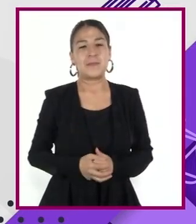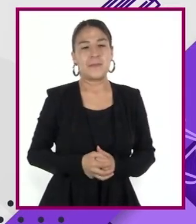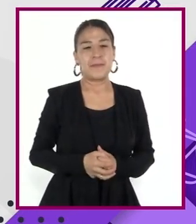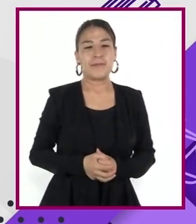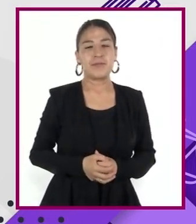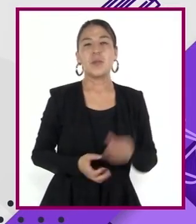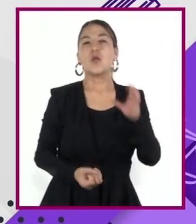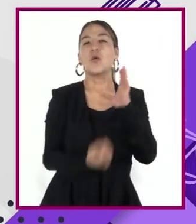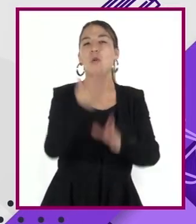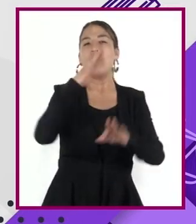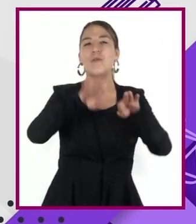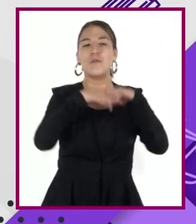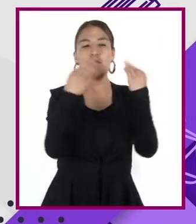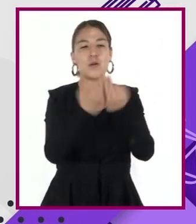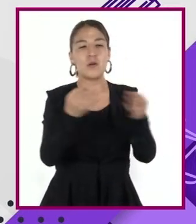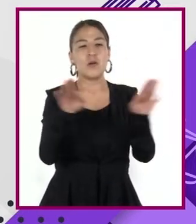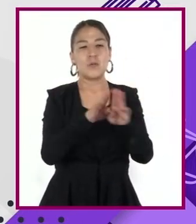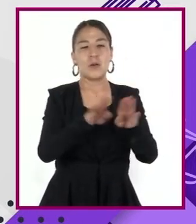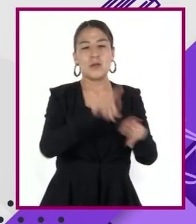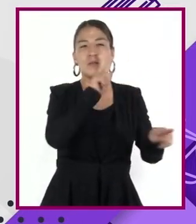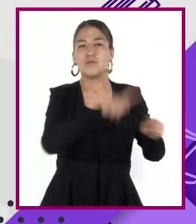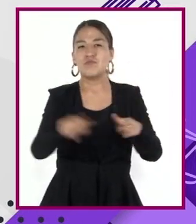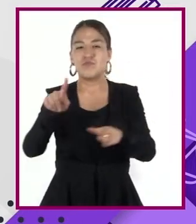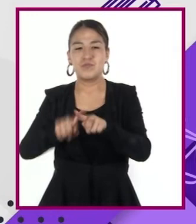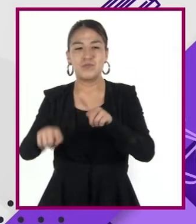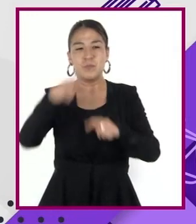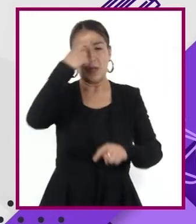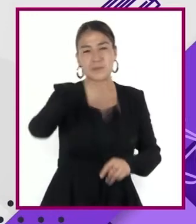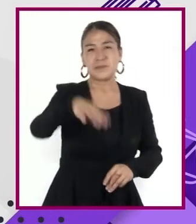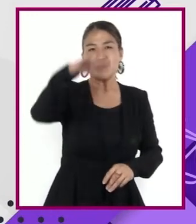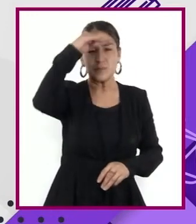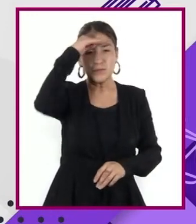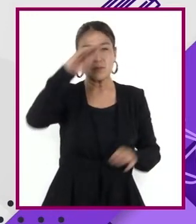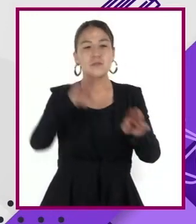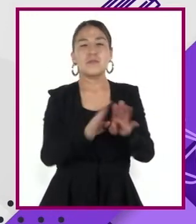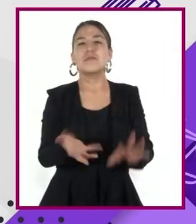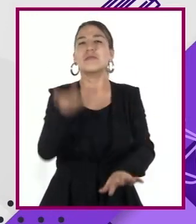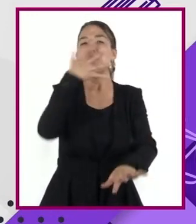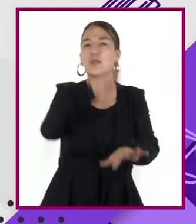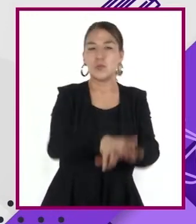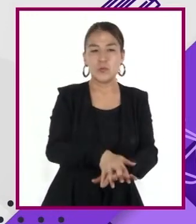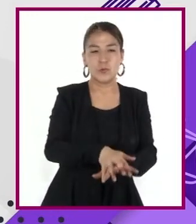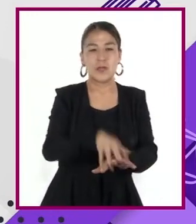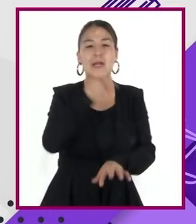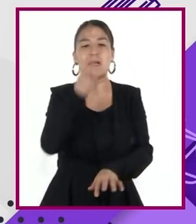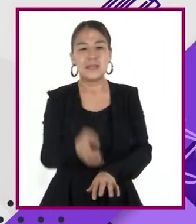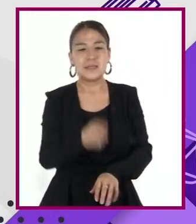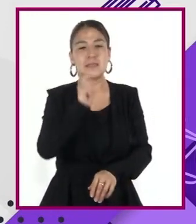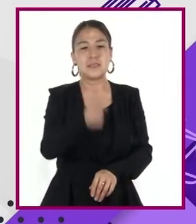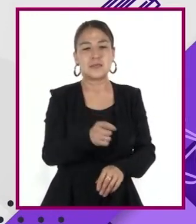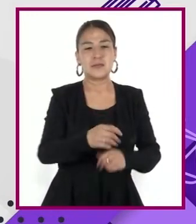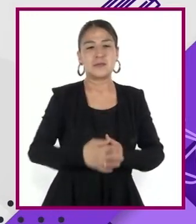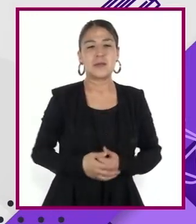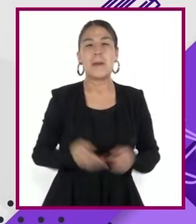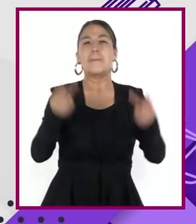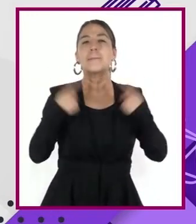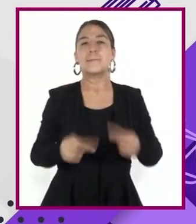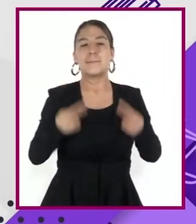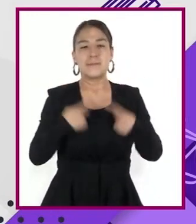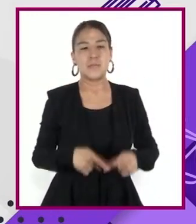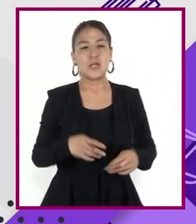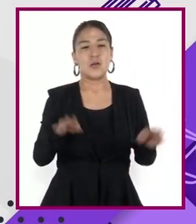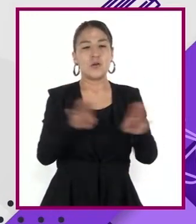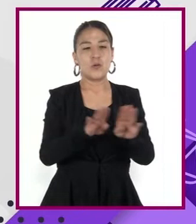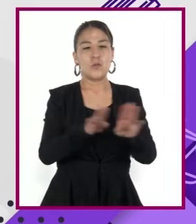Una nueva forma de multilateralismo que es más inclusivo, que coloca a las personas en